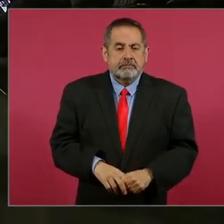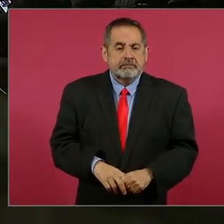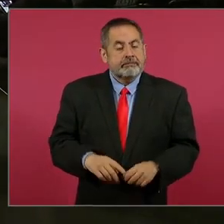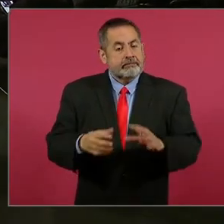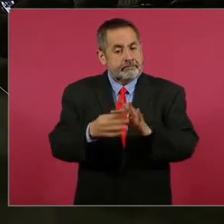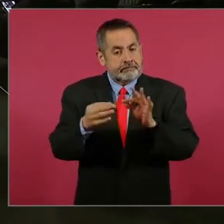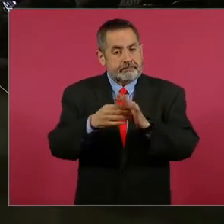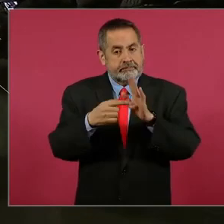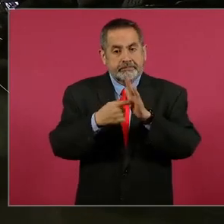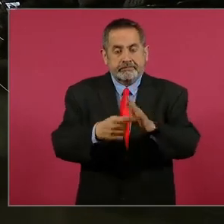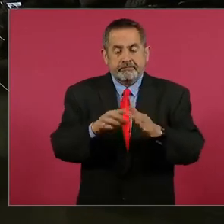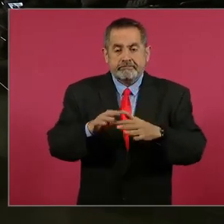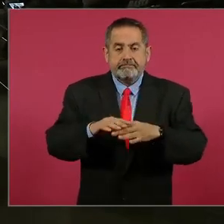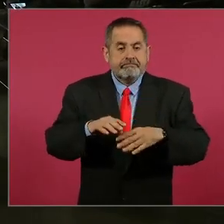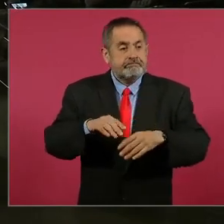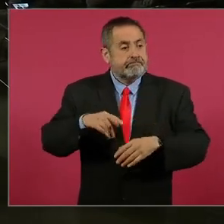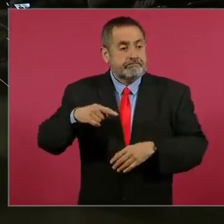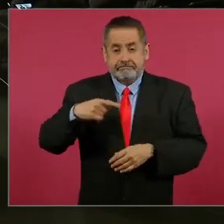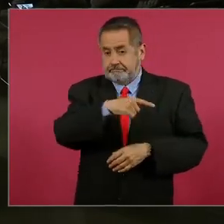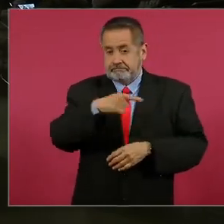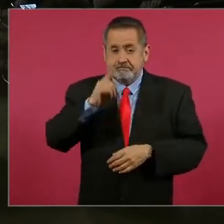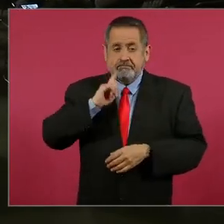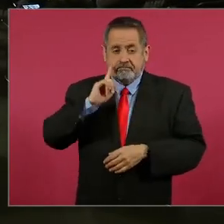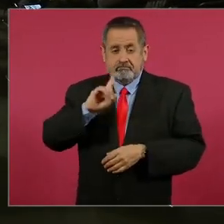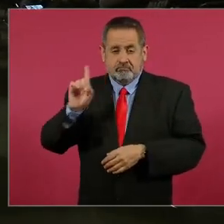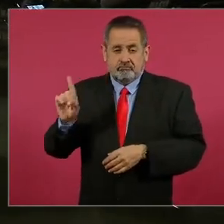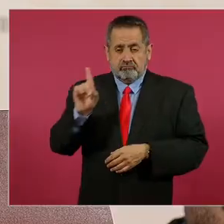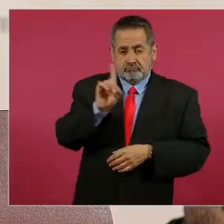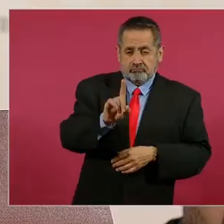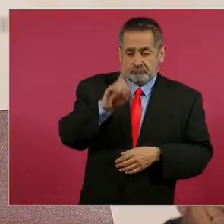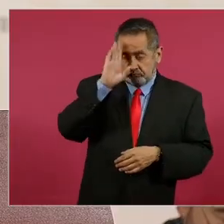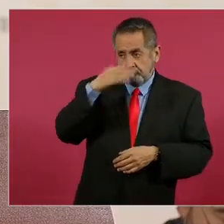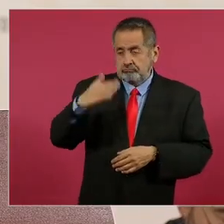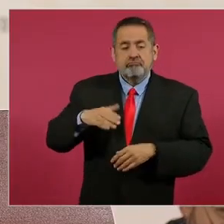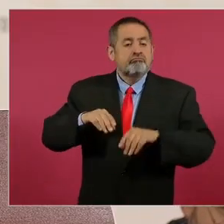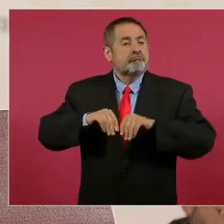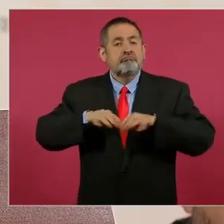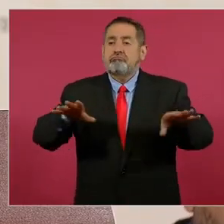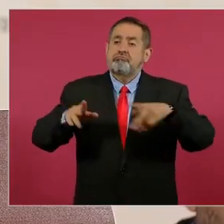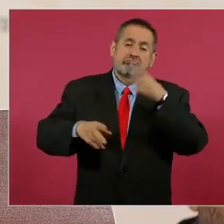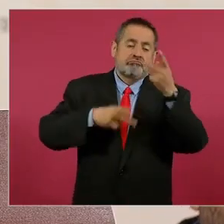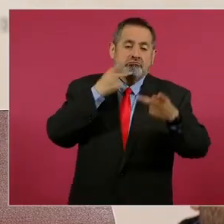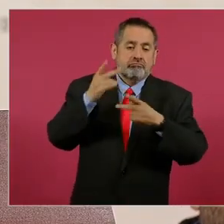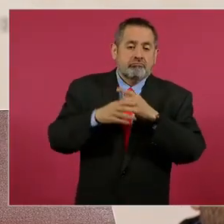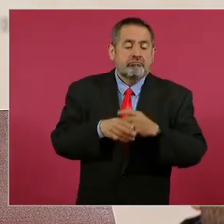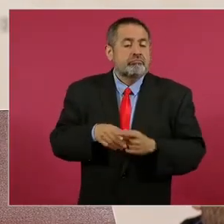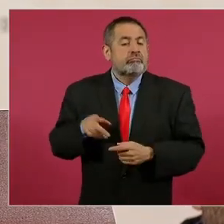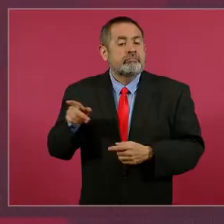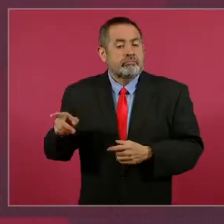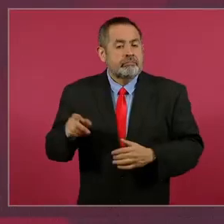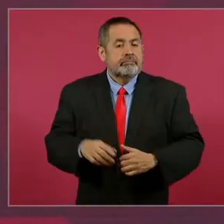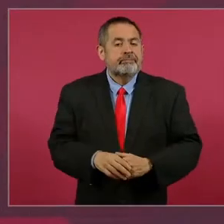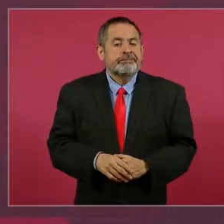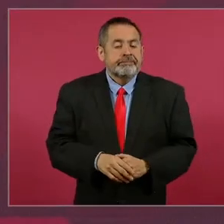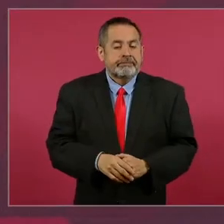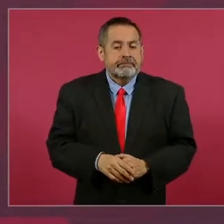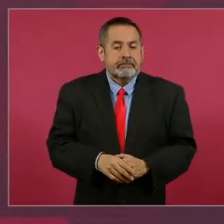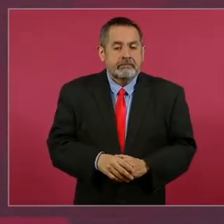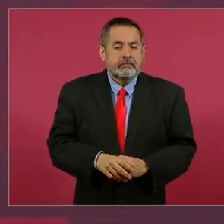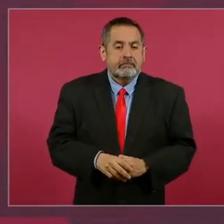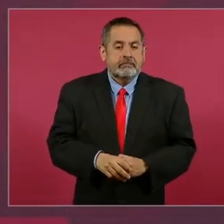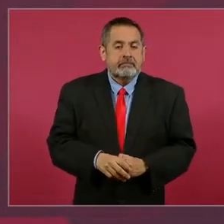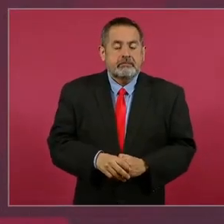se declaran, sale la señora y dice, están